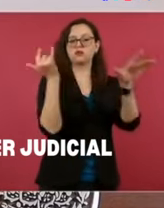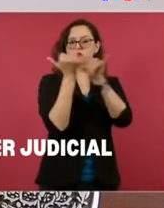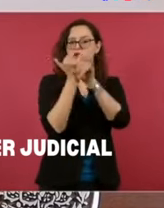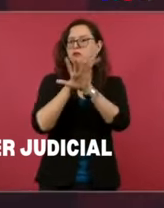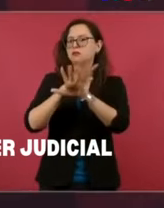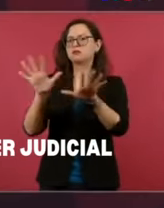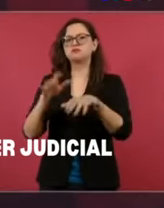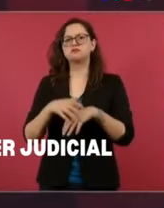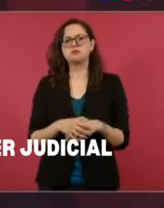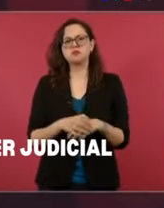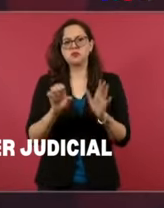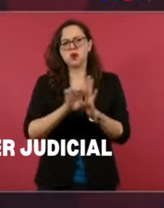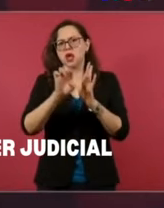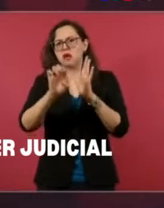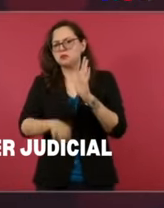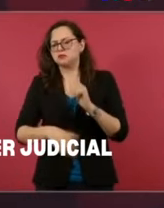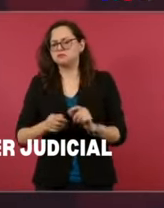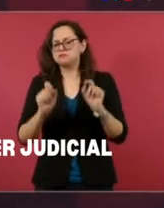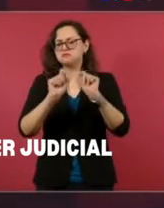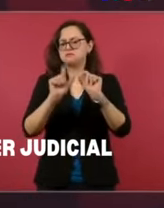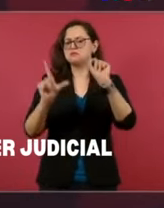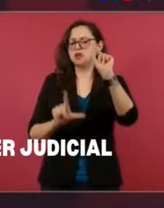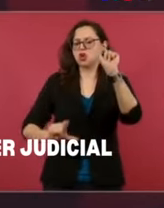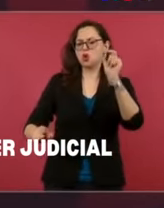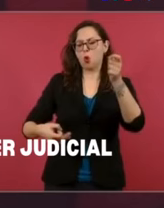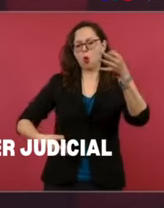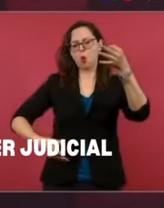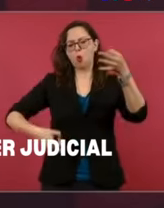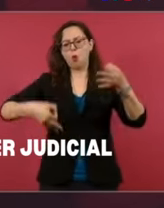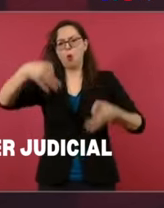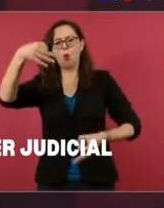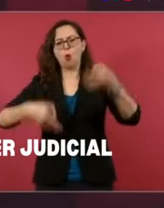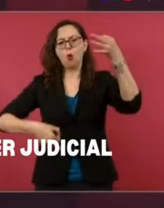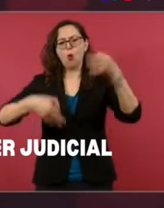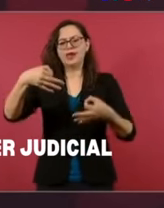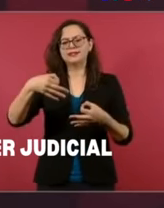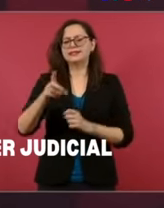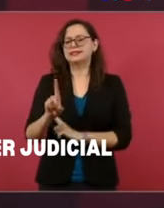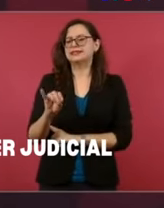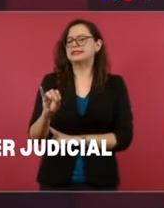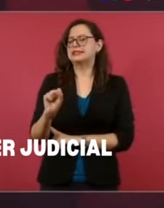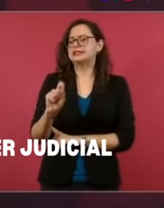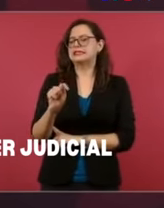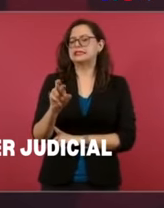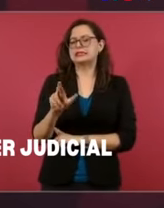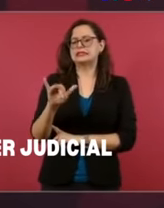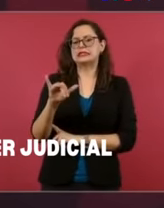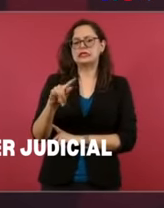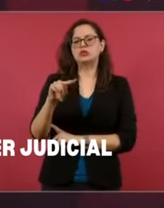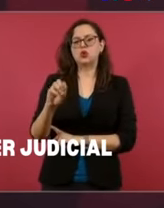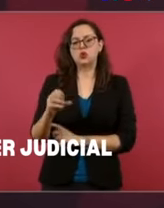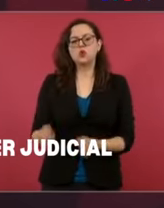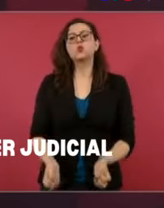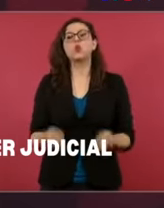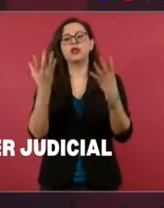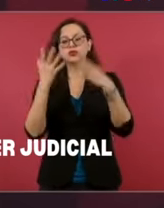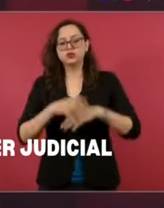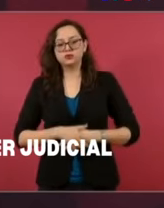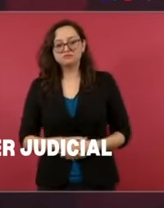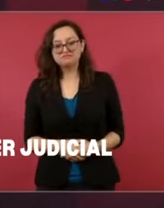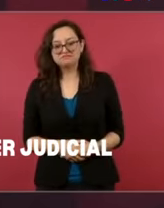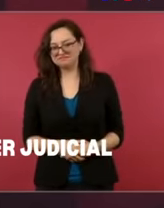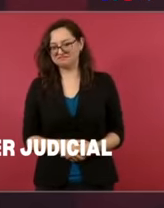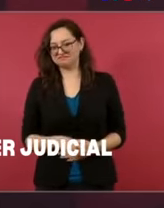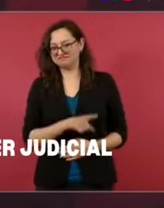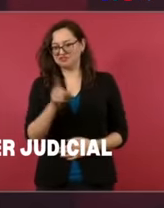Poca gente sabe cuántos jueces de distrito hay en el país, federales, cuántos magistrados, que